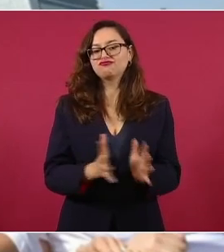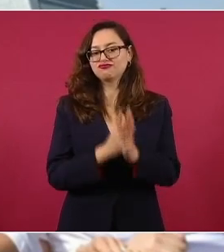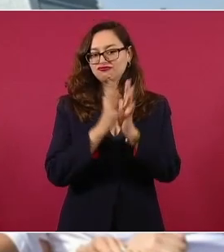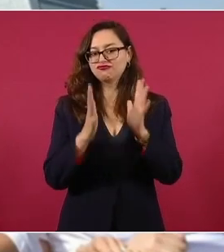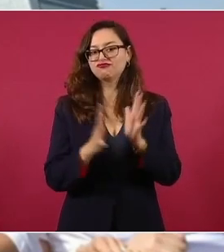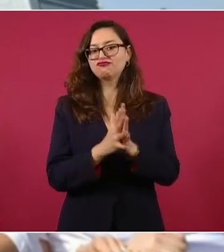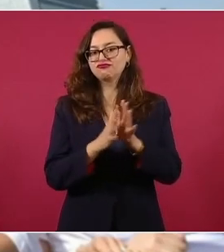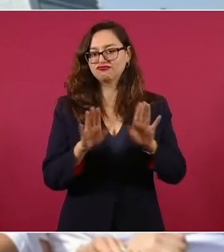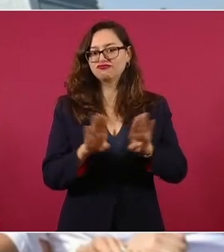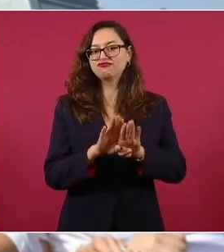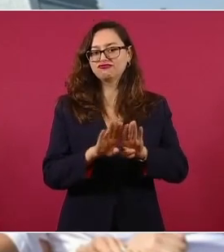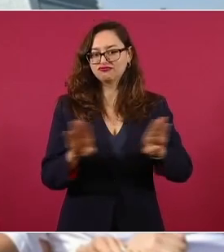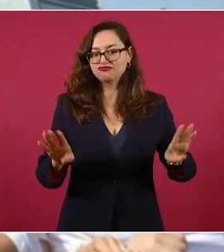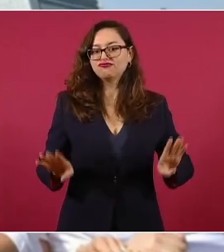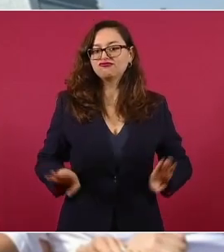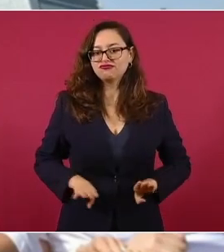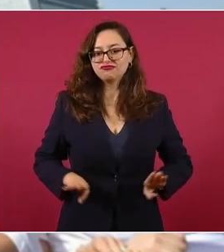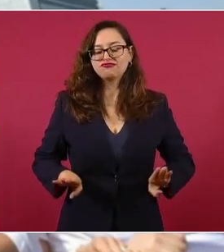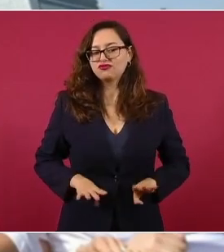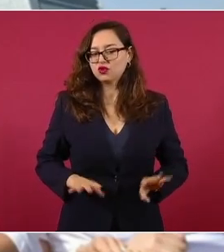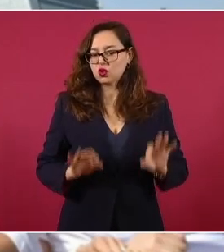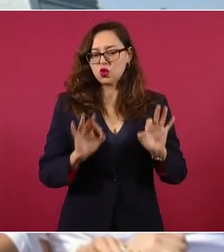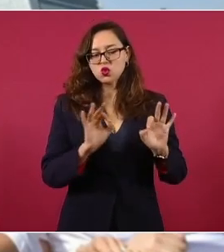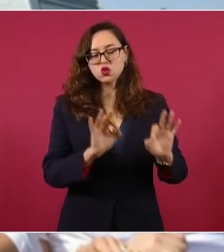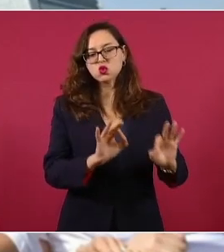puro demócrata.